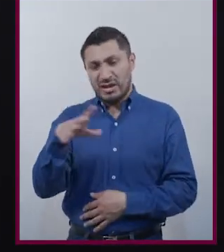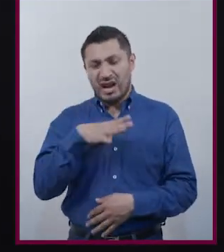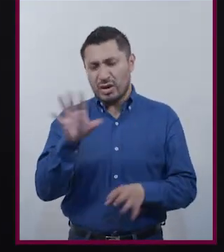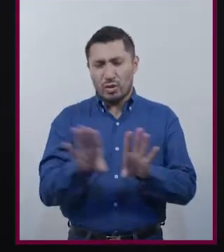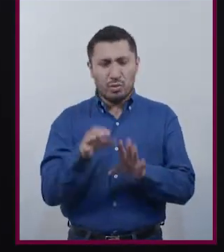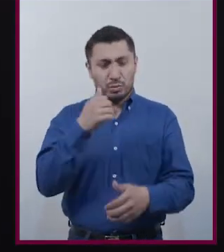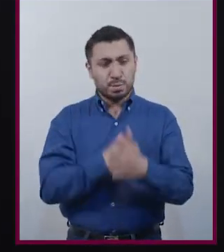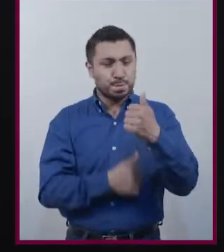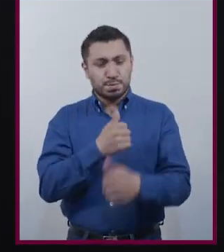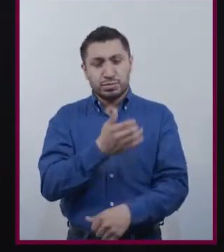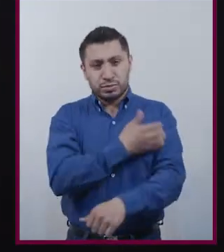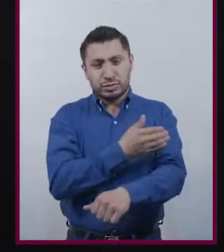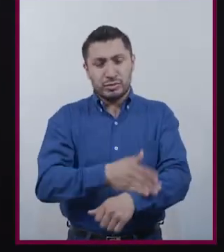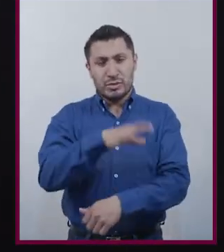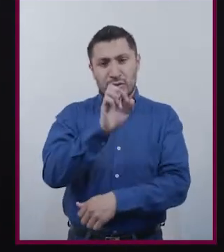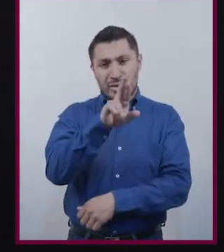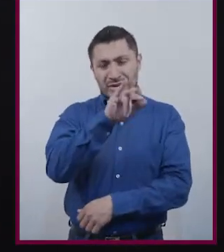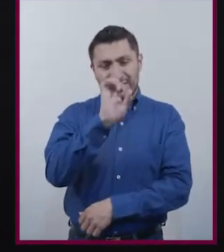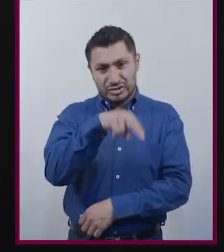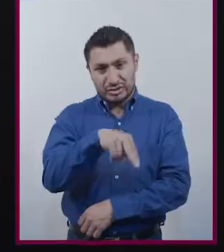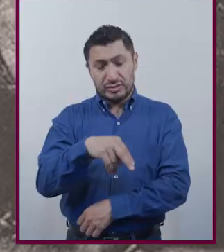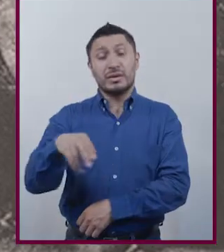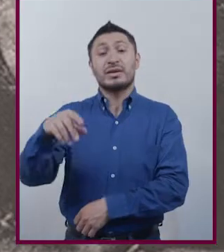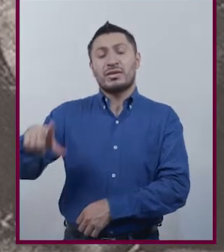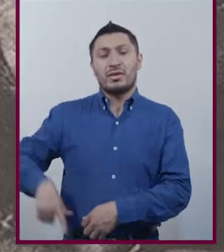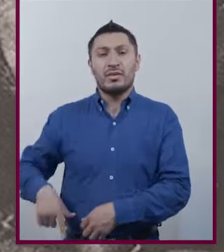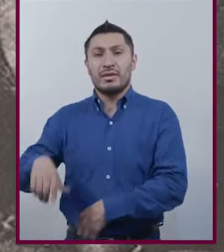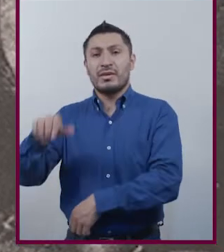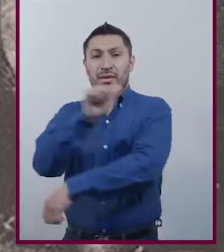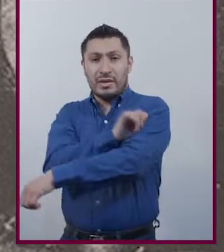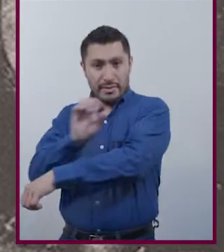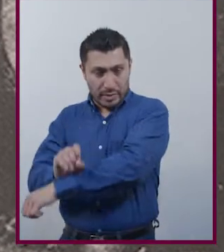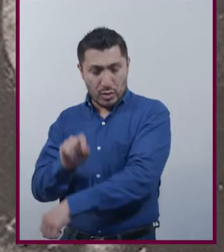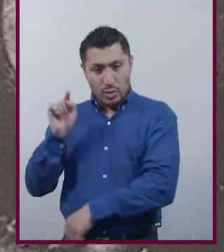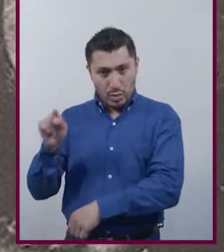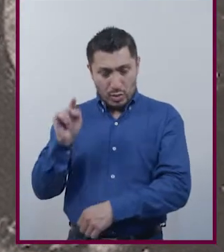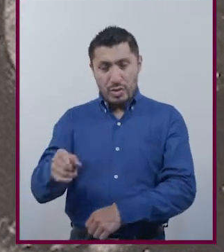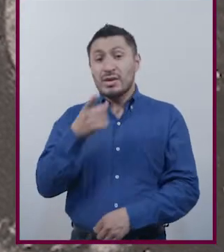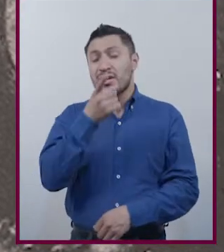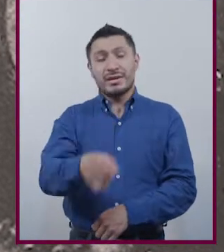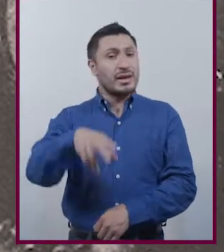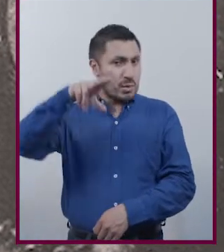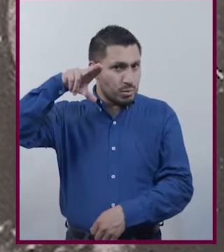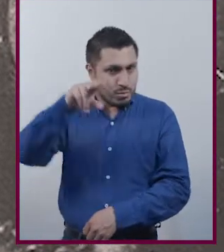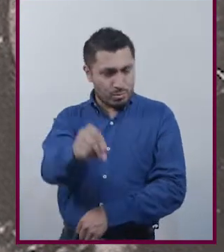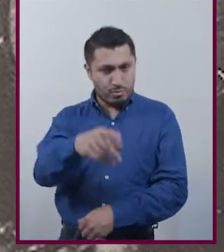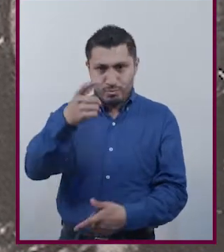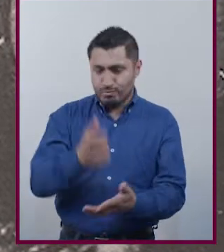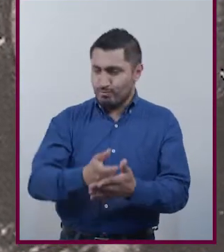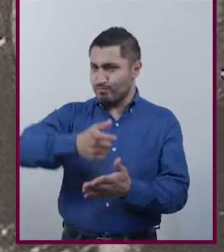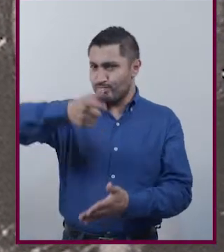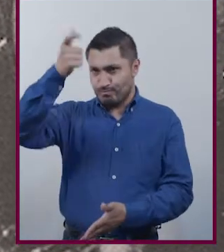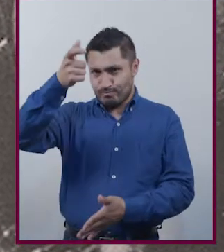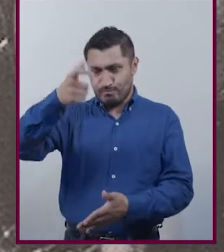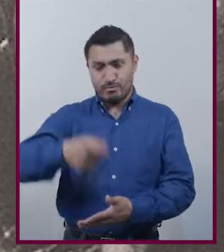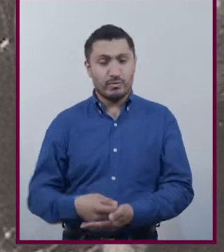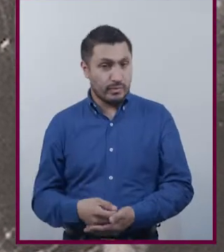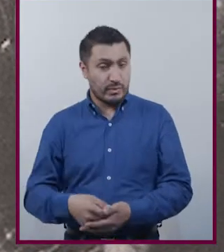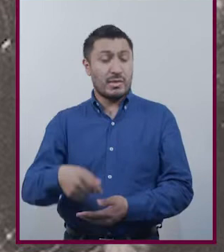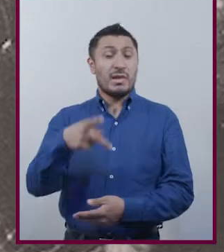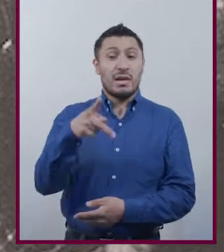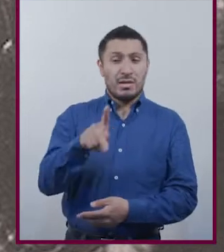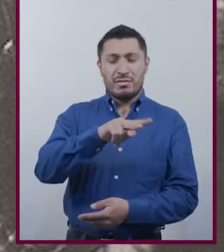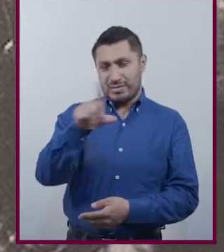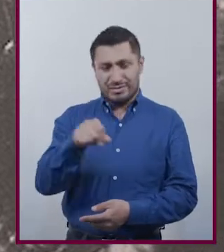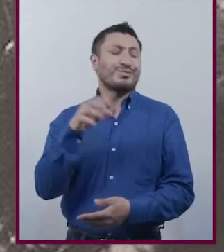roces que tuvo la compañía Ericsson con el gobierno de Álvaro Obregón, quien le impidió por decreto que subiera sus tarifas. Aunque al